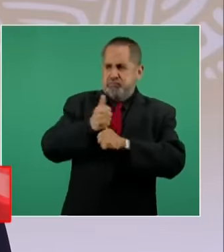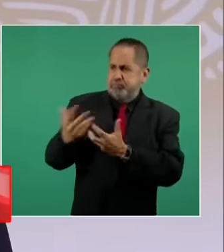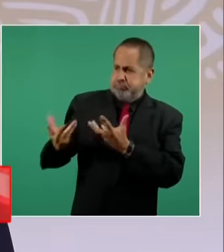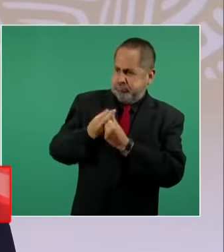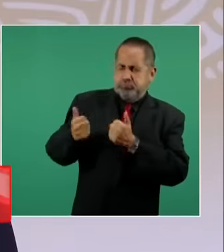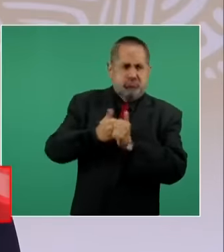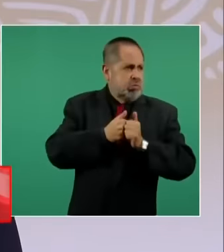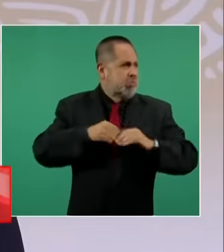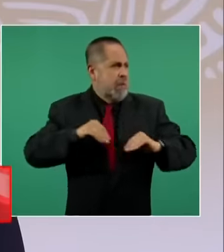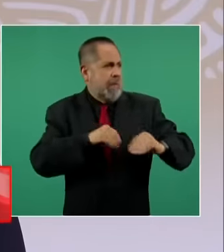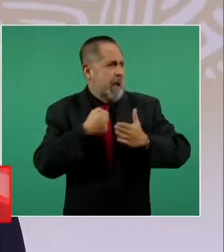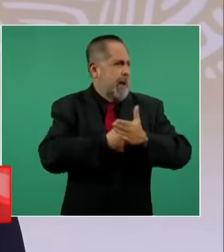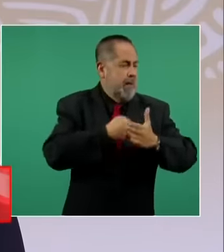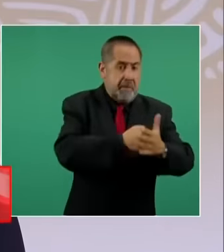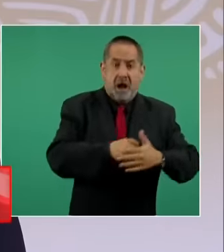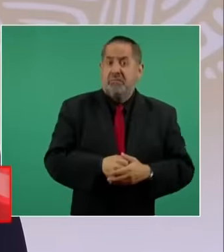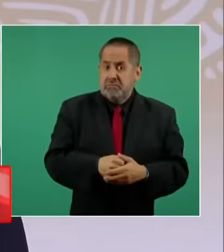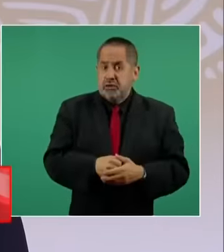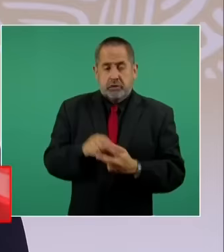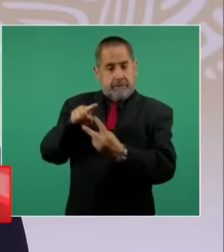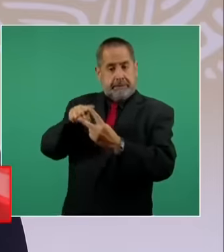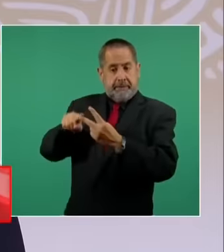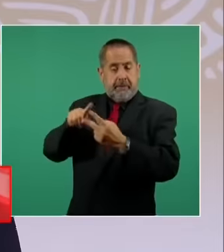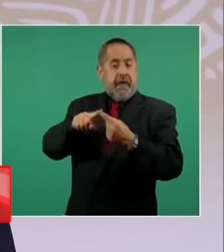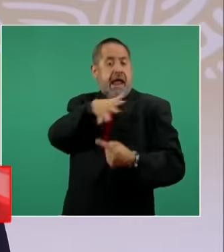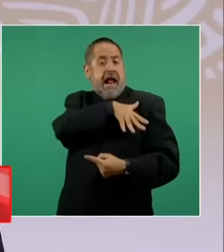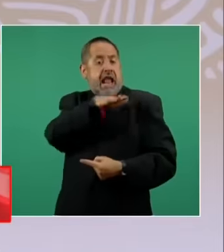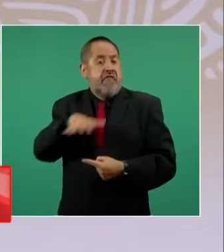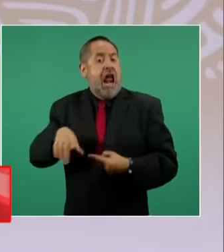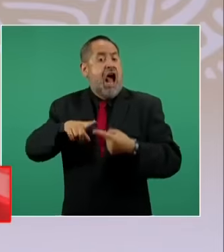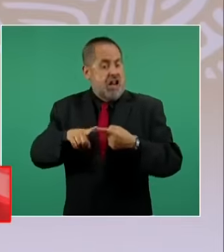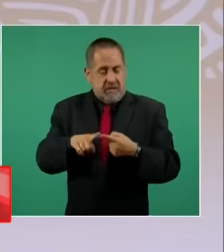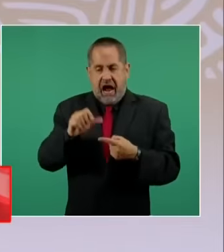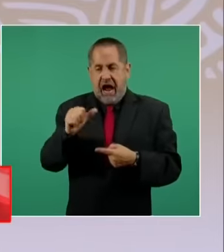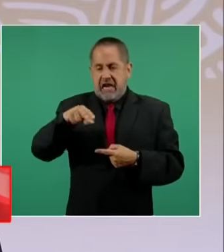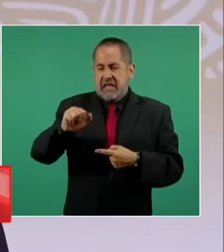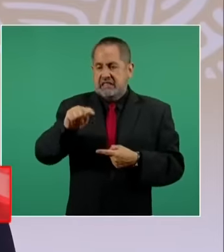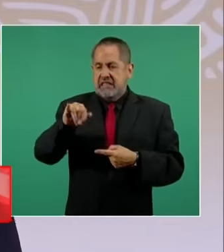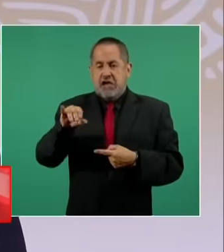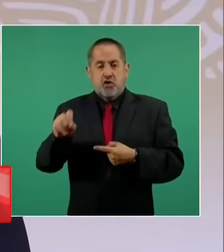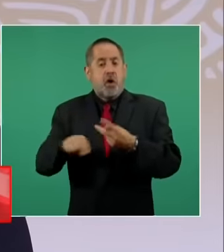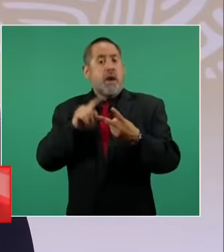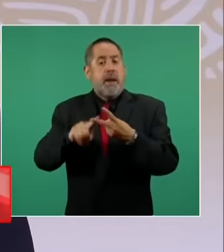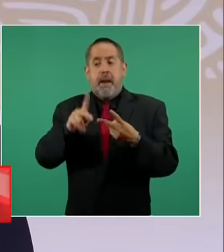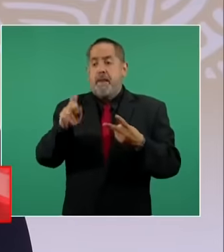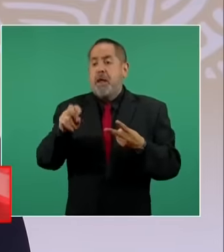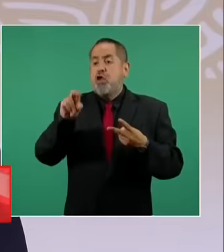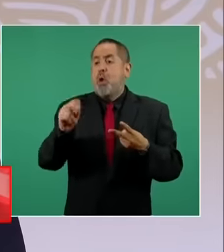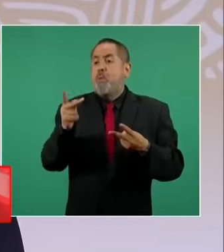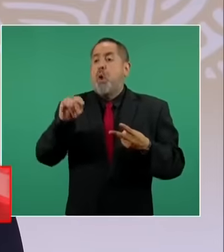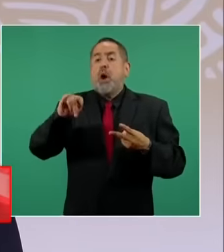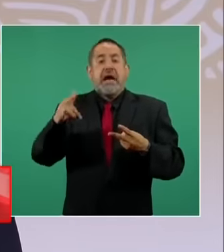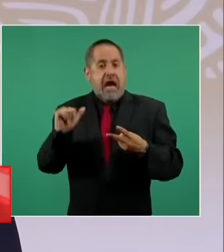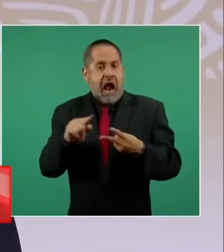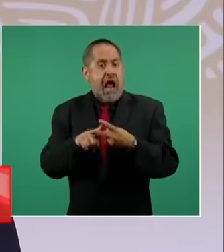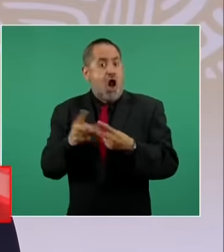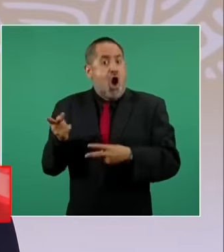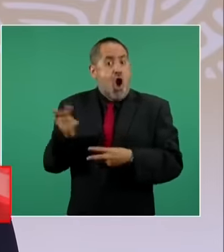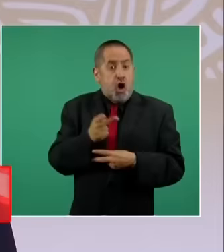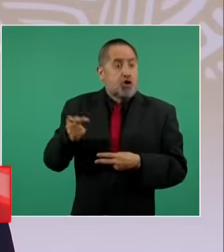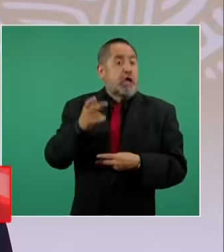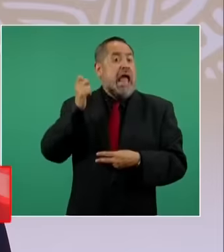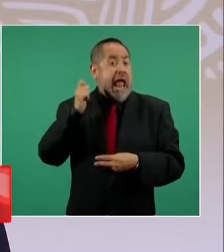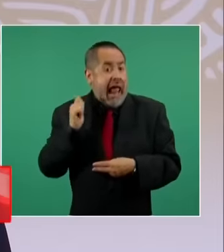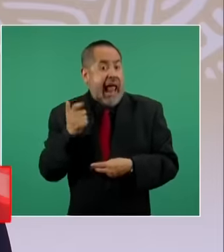del país. Dos de ellos, los generales de división Anastasio Parrodi y Pedro Ampundía Grimarés, fueron ministros de